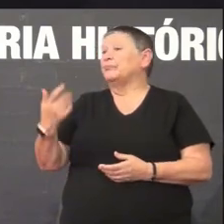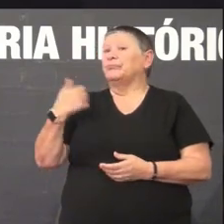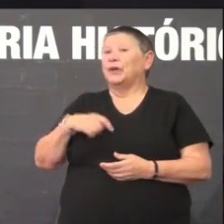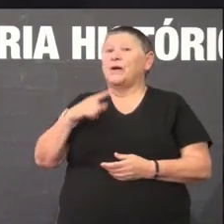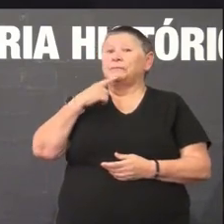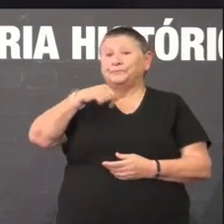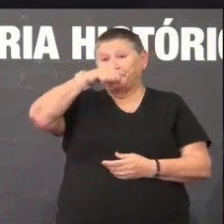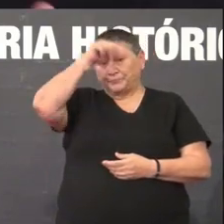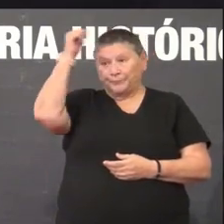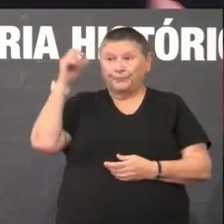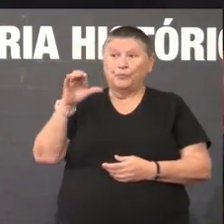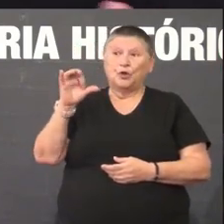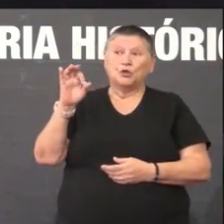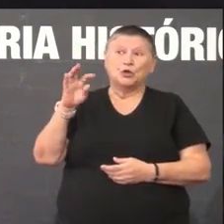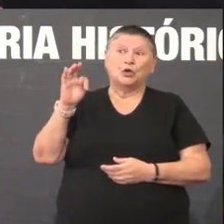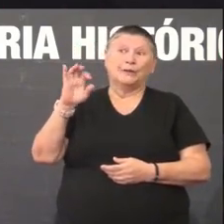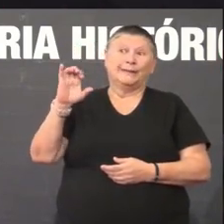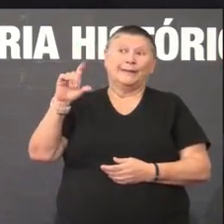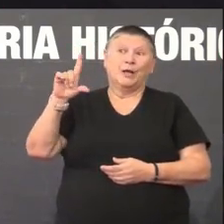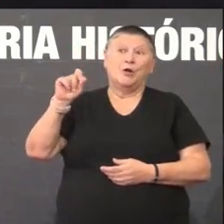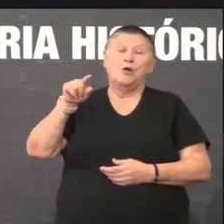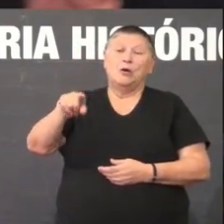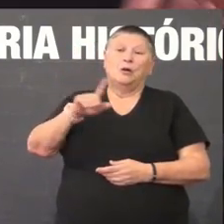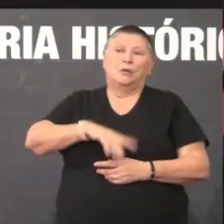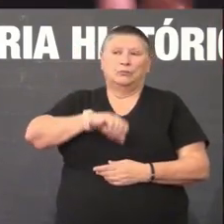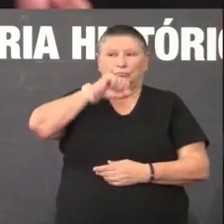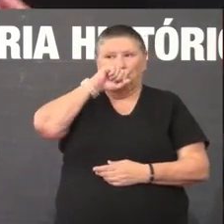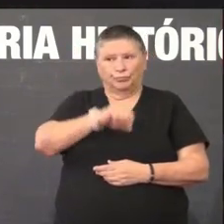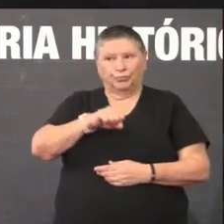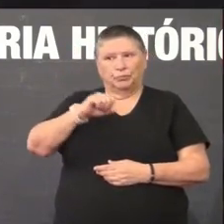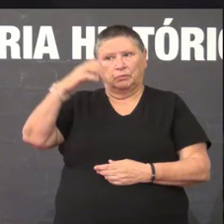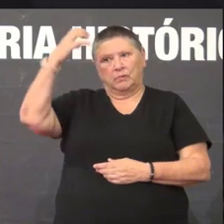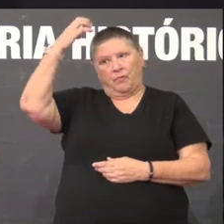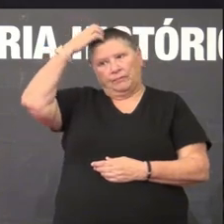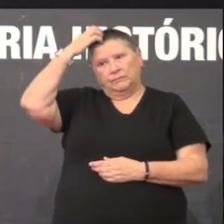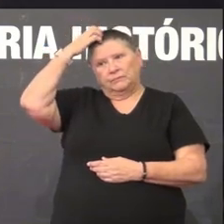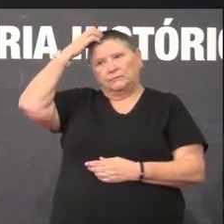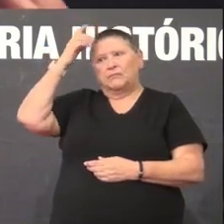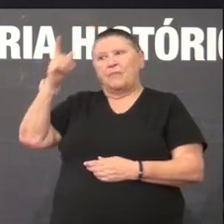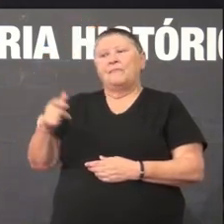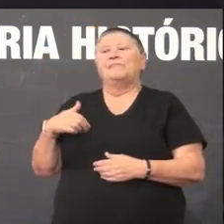Sotelo, que es otro monárquico ejerciente durante el ESE,